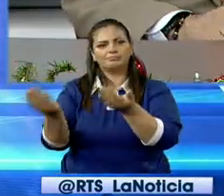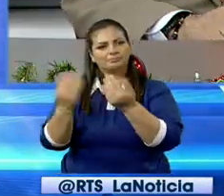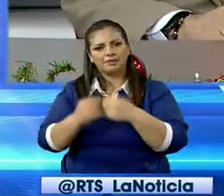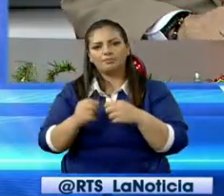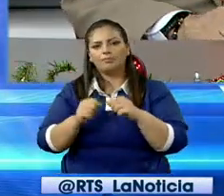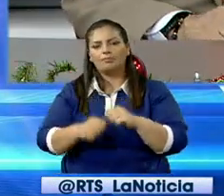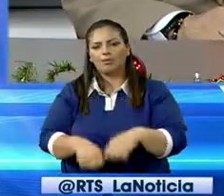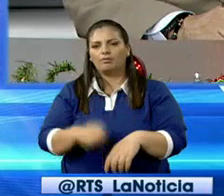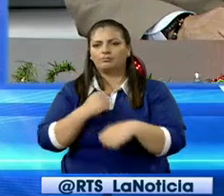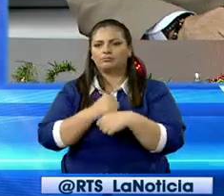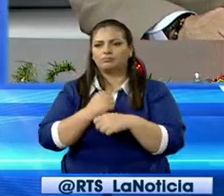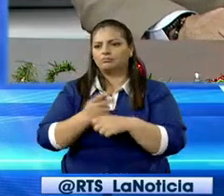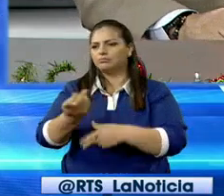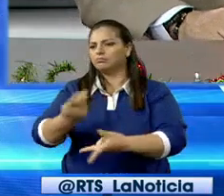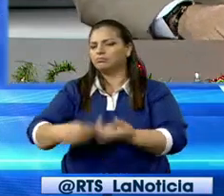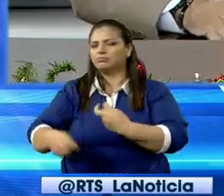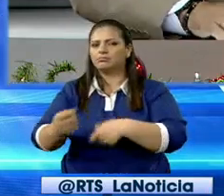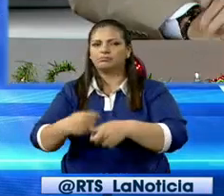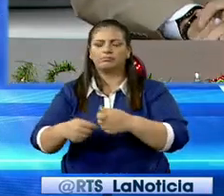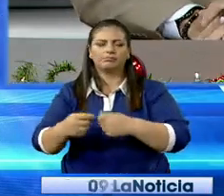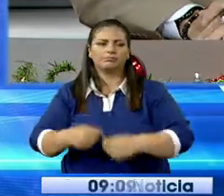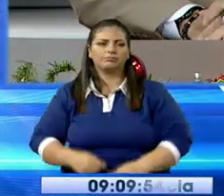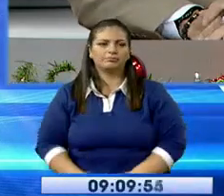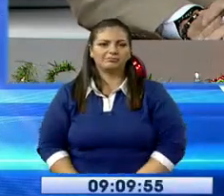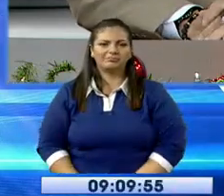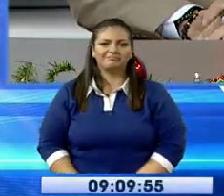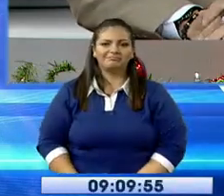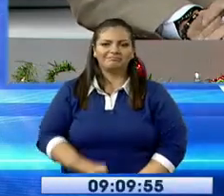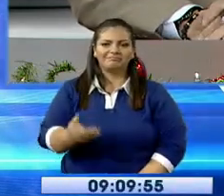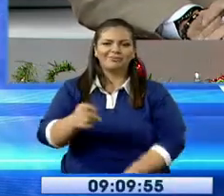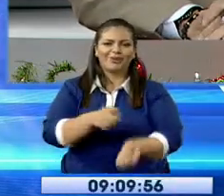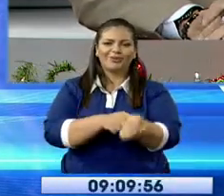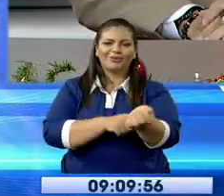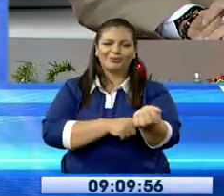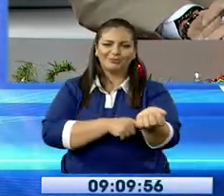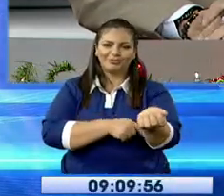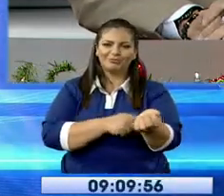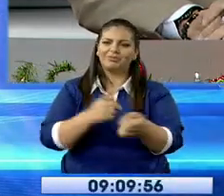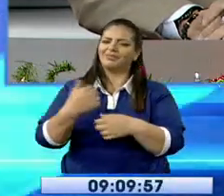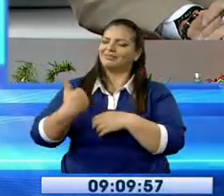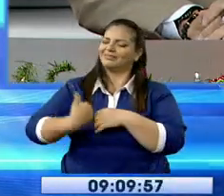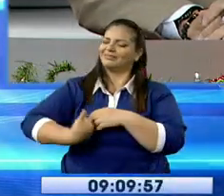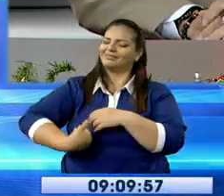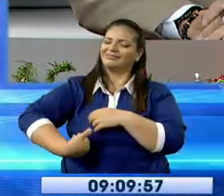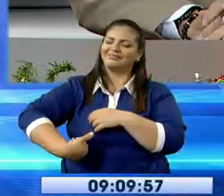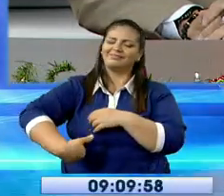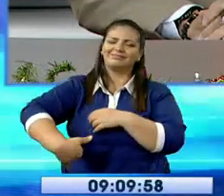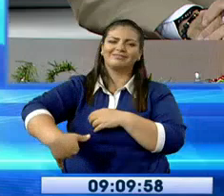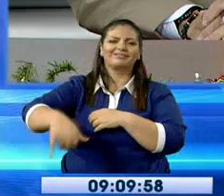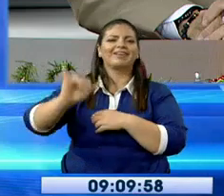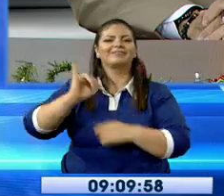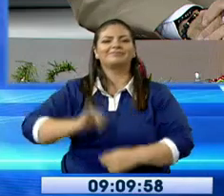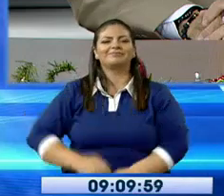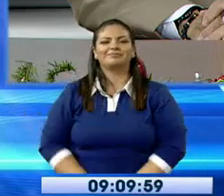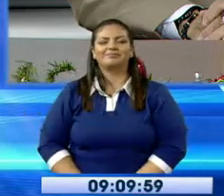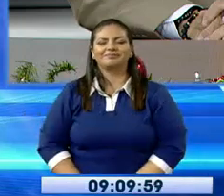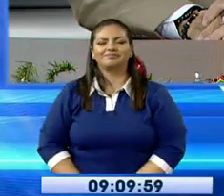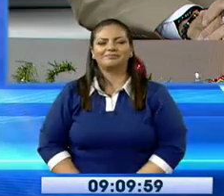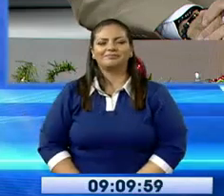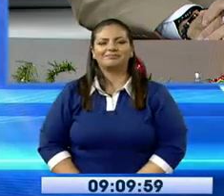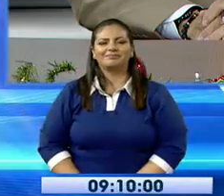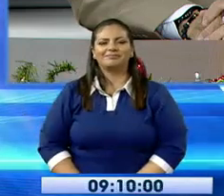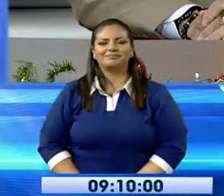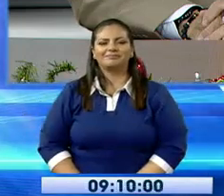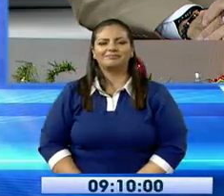¿no? Muchísimas gracias, y también que se mantenga la tradición, don Gerardo, por muchísimos, muchísimos años más. Una